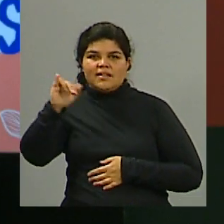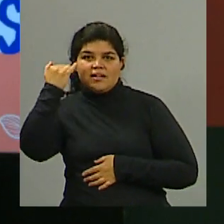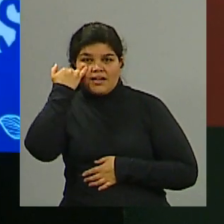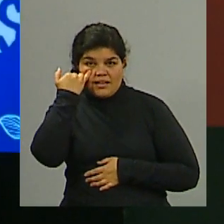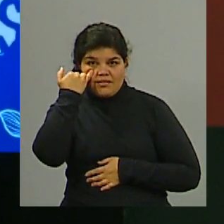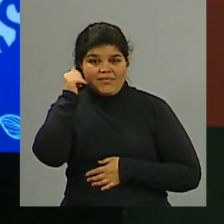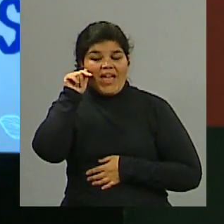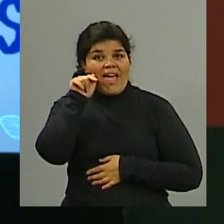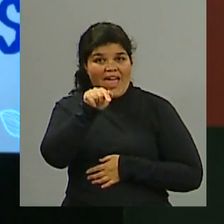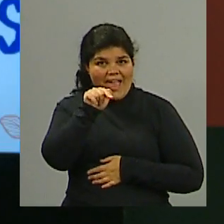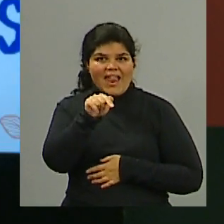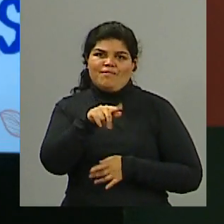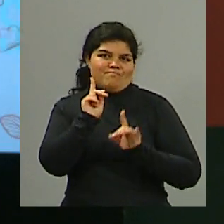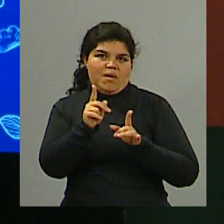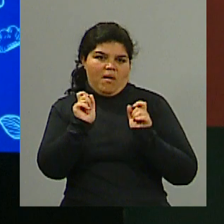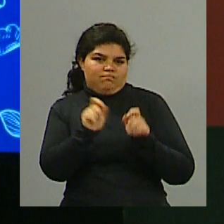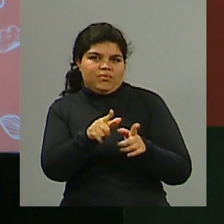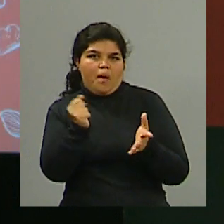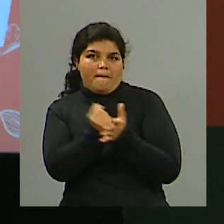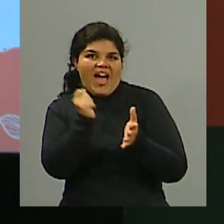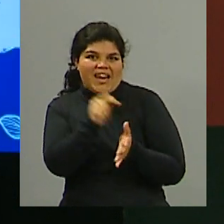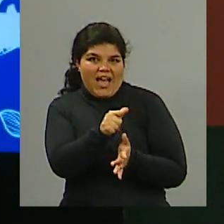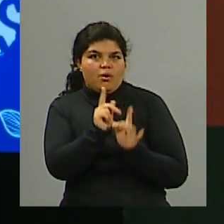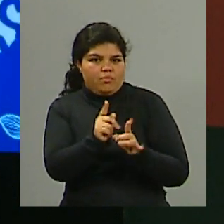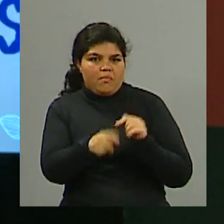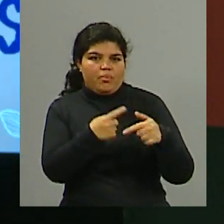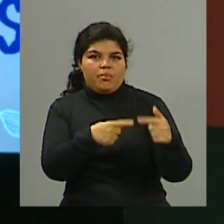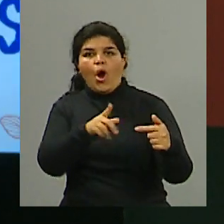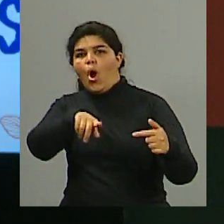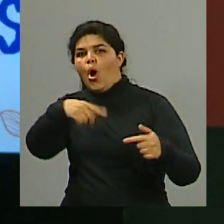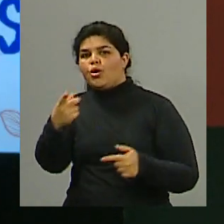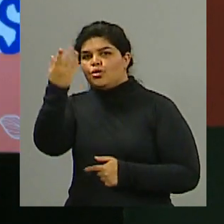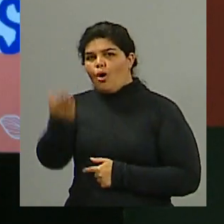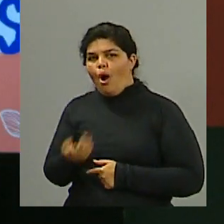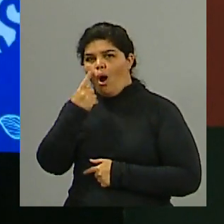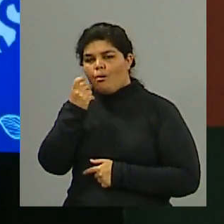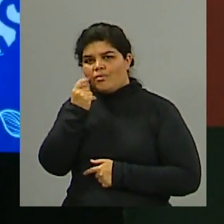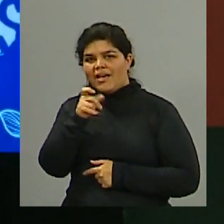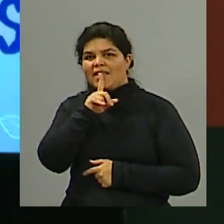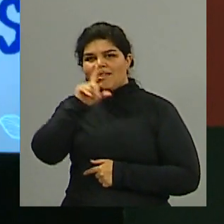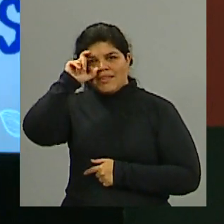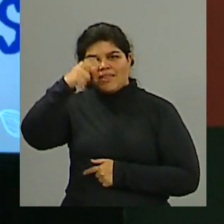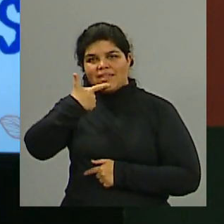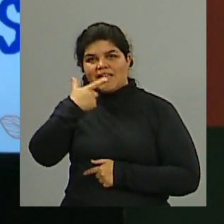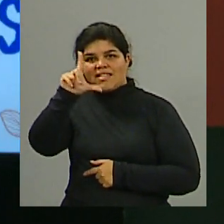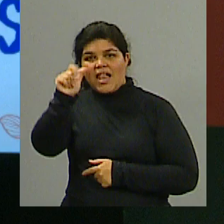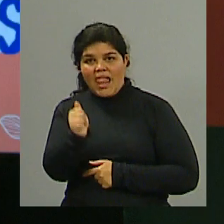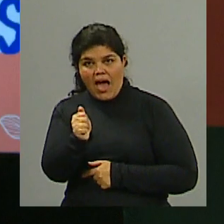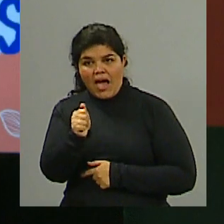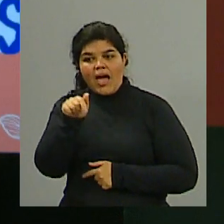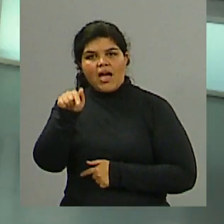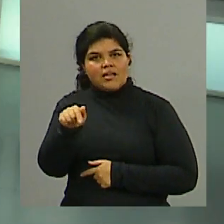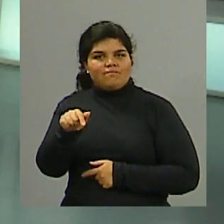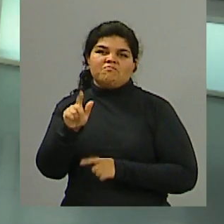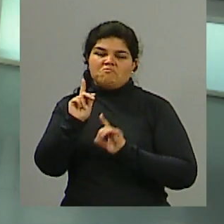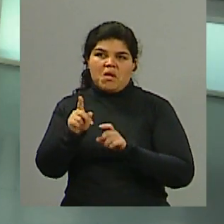las hertzianas. Sí, en 1893 Nikola Tesla fue el primero en demostrar públicamente la radio en sí, es